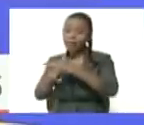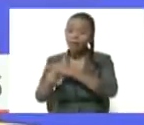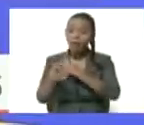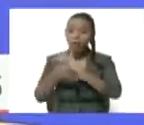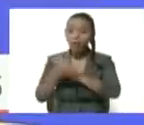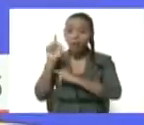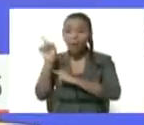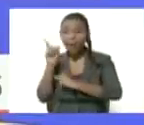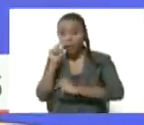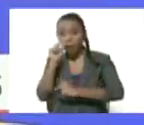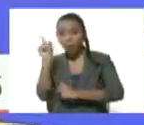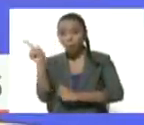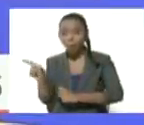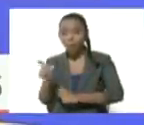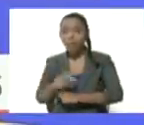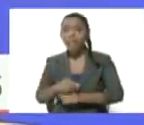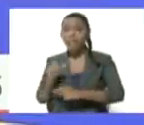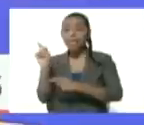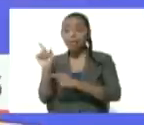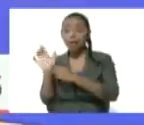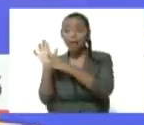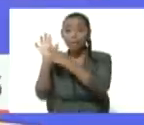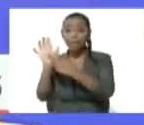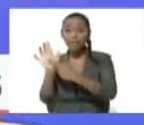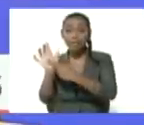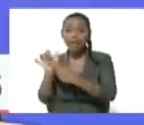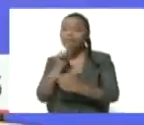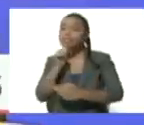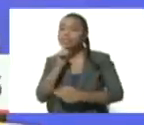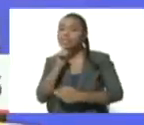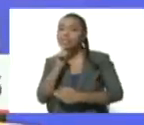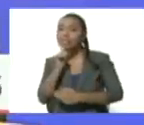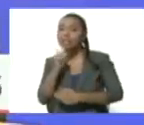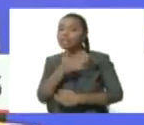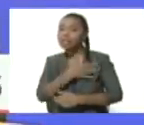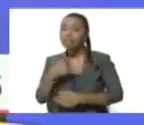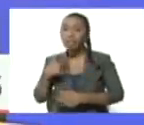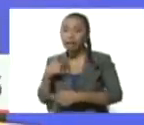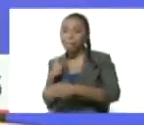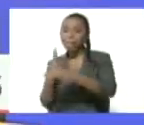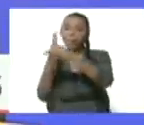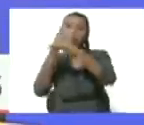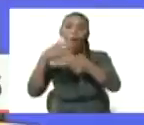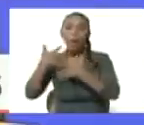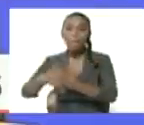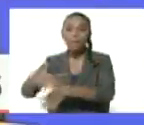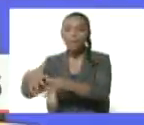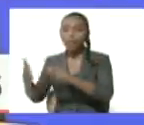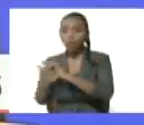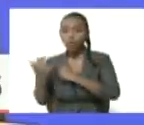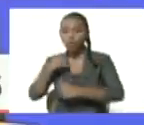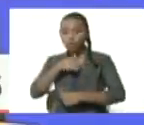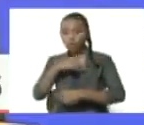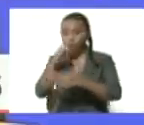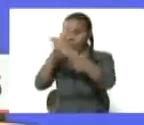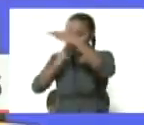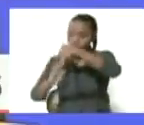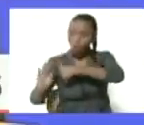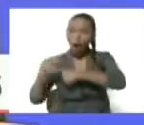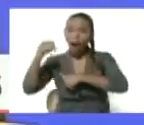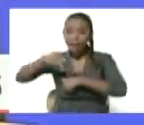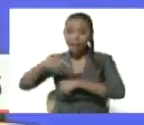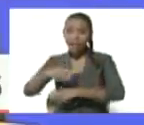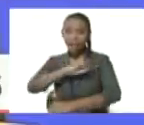Elio Abraham y a todos esos que representan, quienes pretenden detener nuestra marcha. Nosotros desde aquí humildemente le decimos, aquí está la